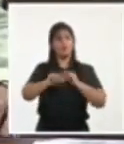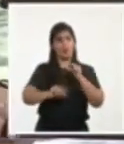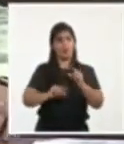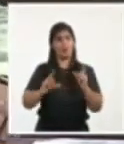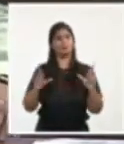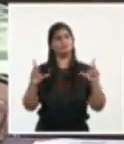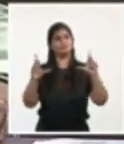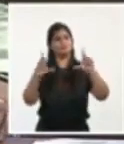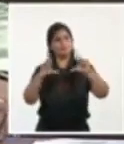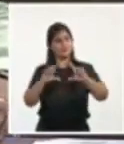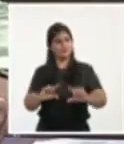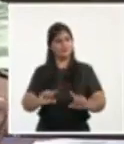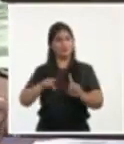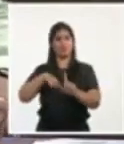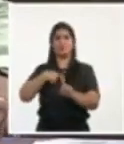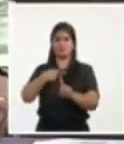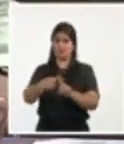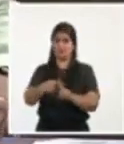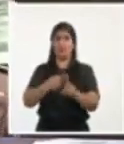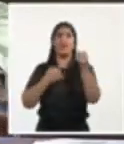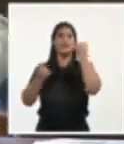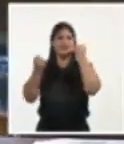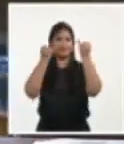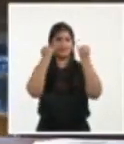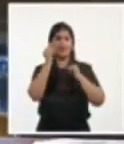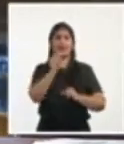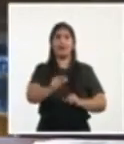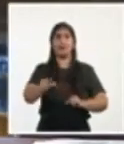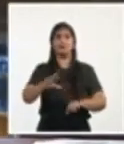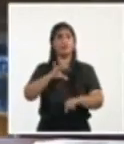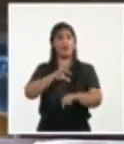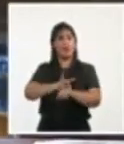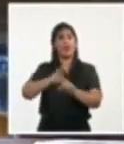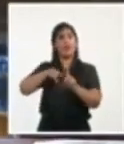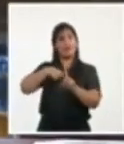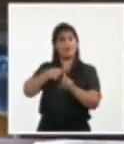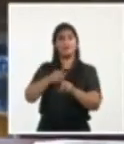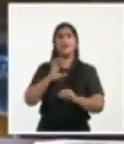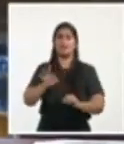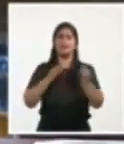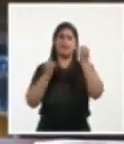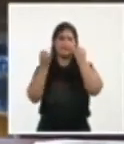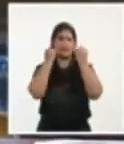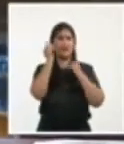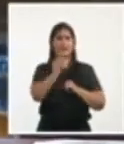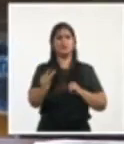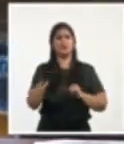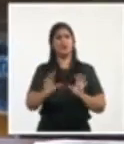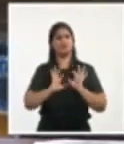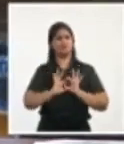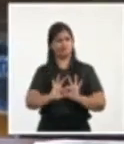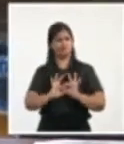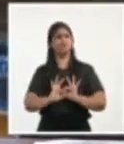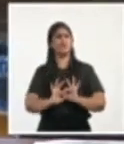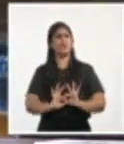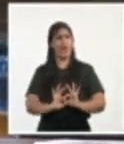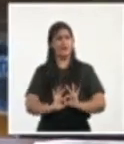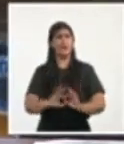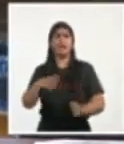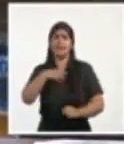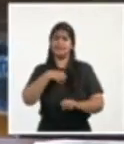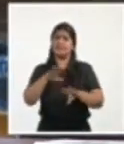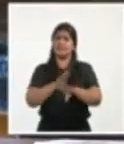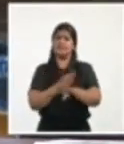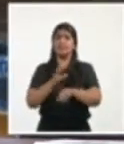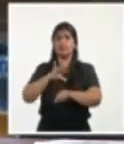la clasificación de los casos de riesgo. Ahí, como en todos los territorios, nos hemos estado enfrascando en el completamiento de los